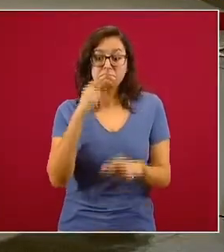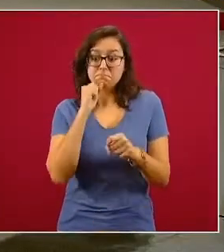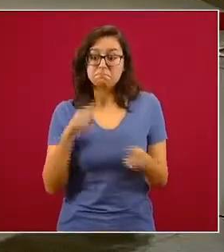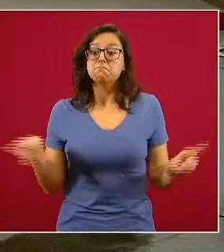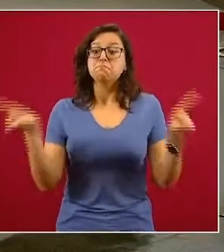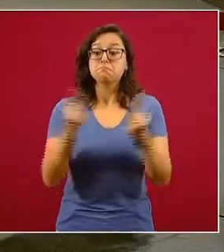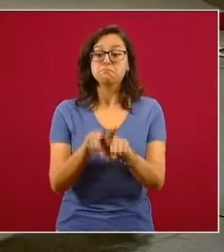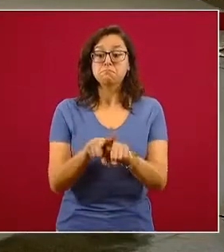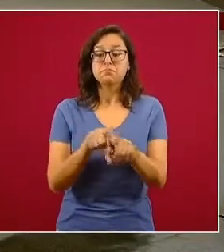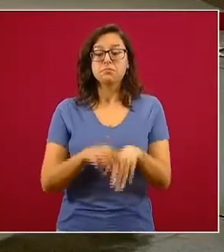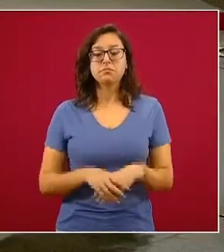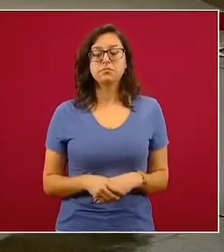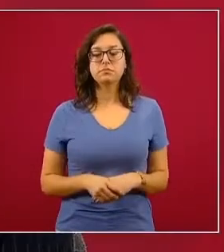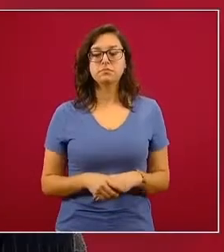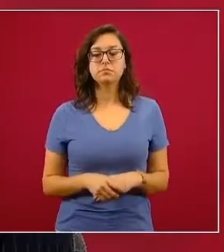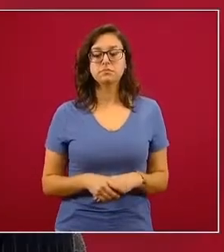mayor